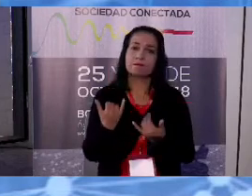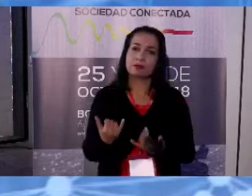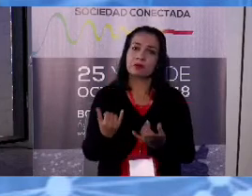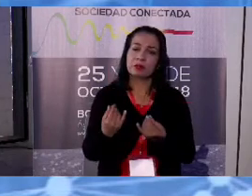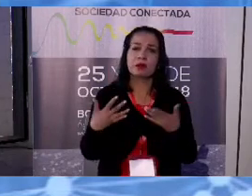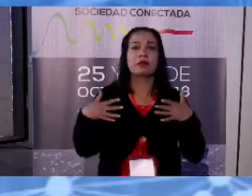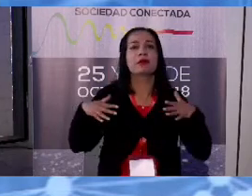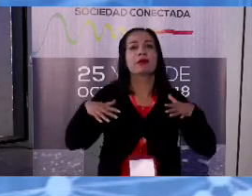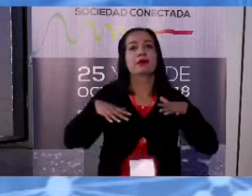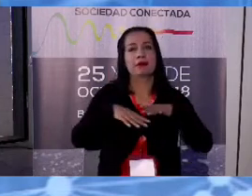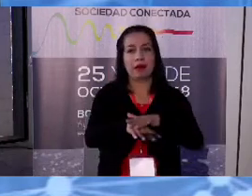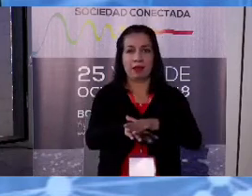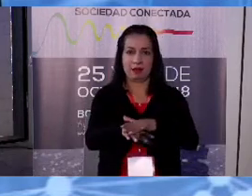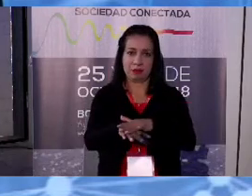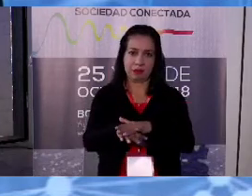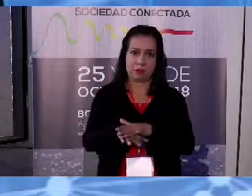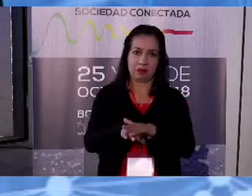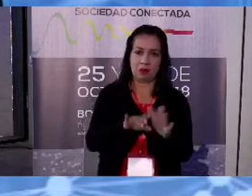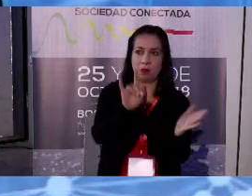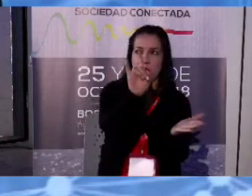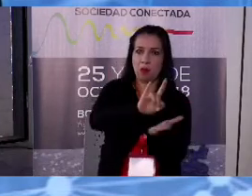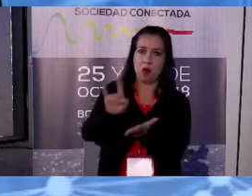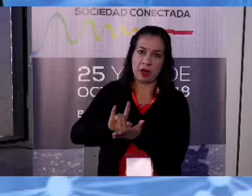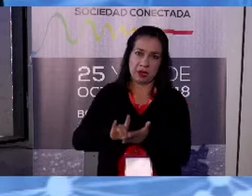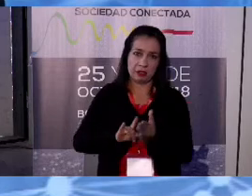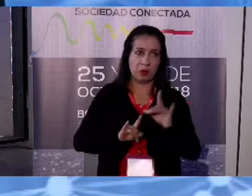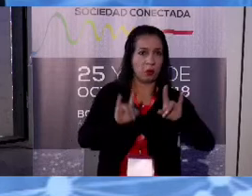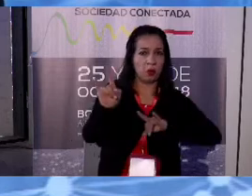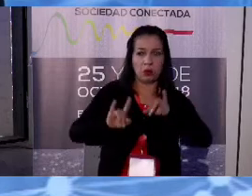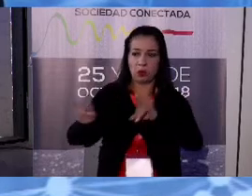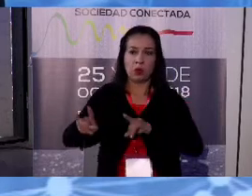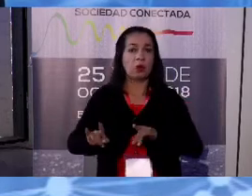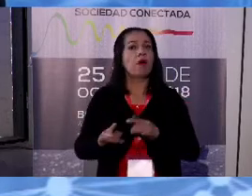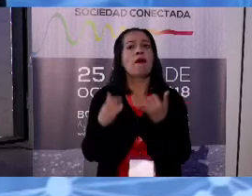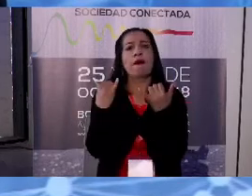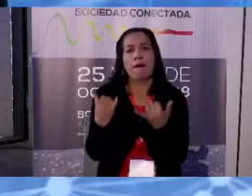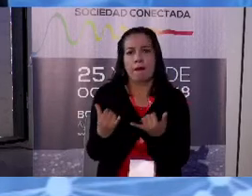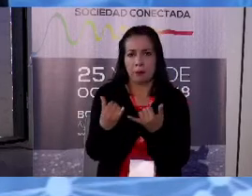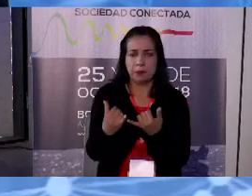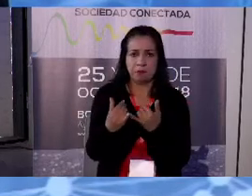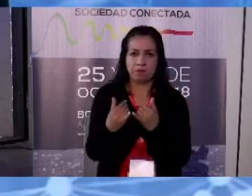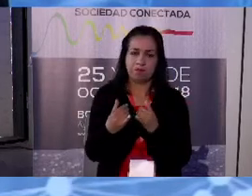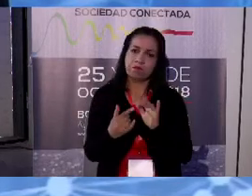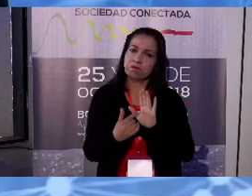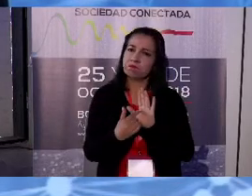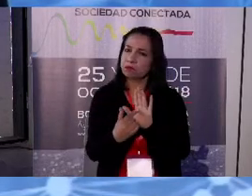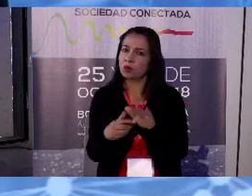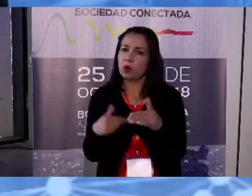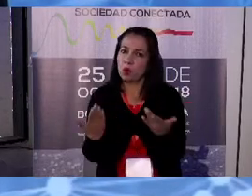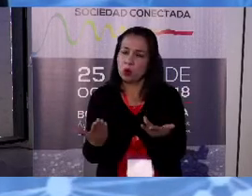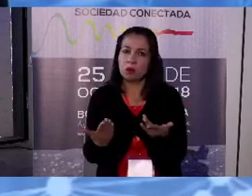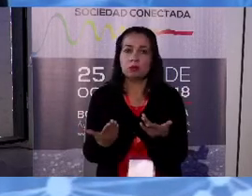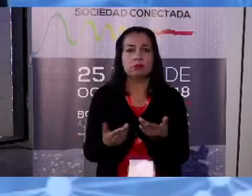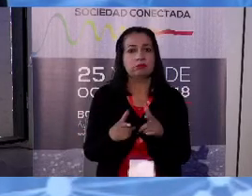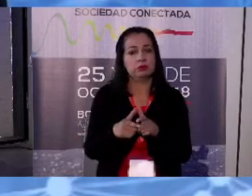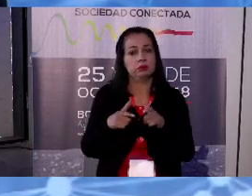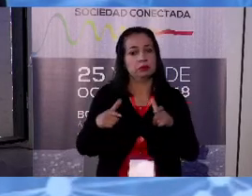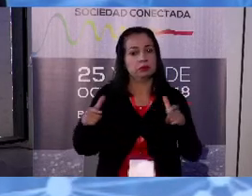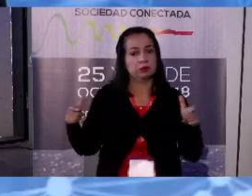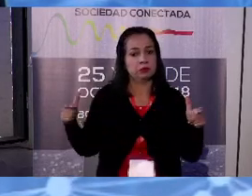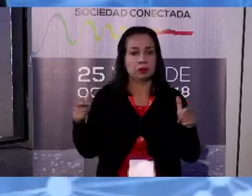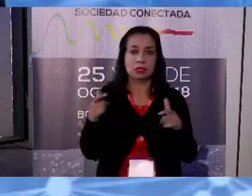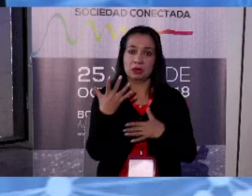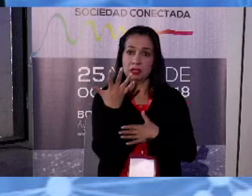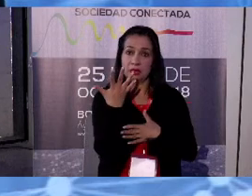móviles pues lo lo más importante que quiero señalar aquí es que pues se se mantiene un crecimiento superior al al